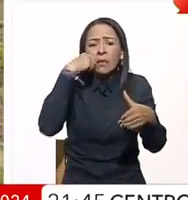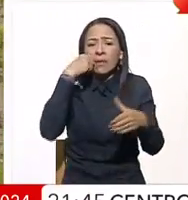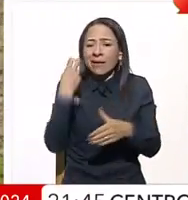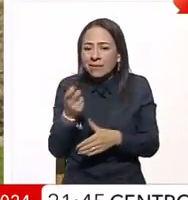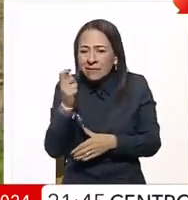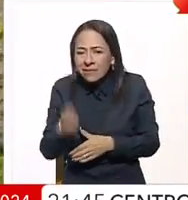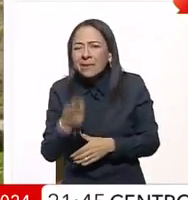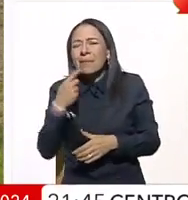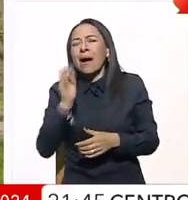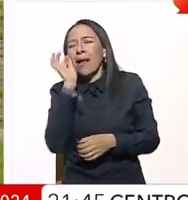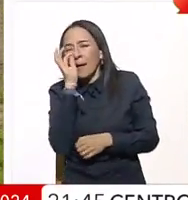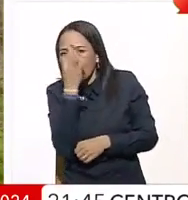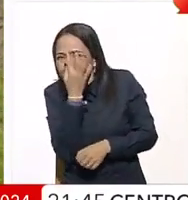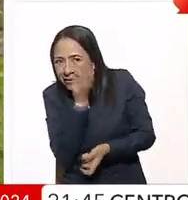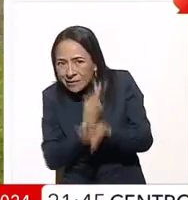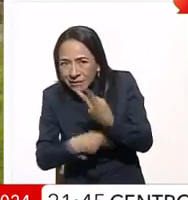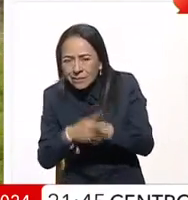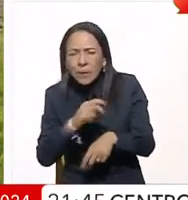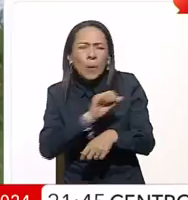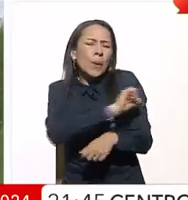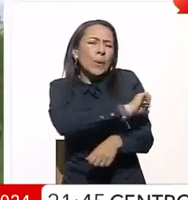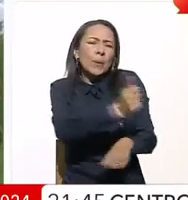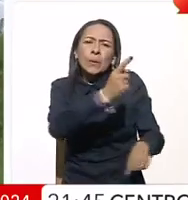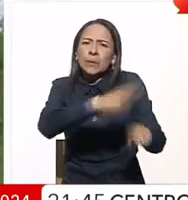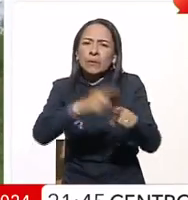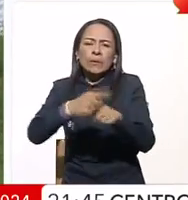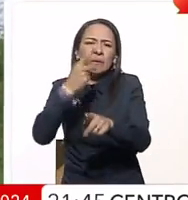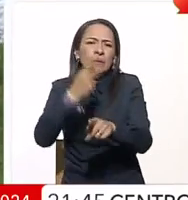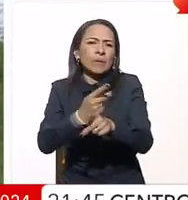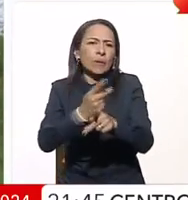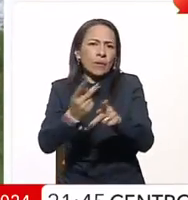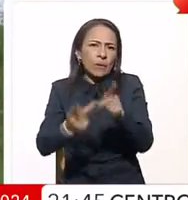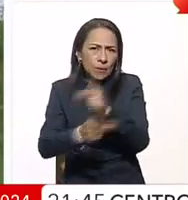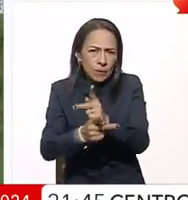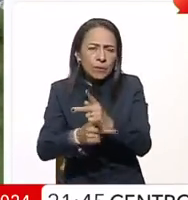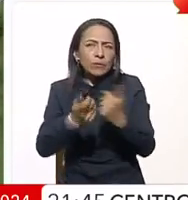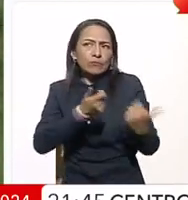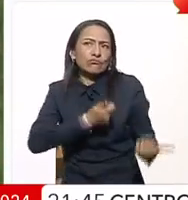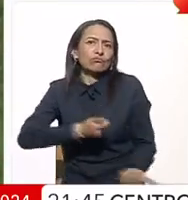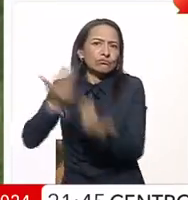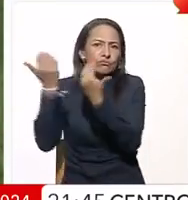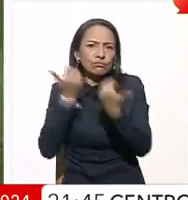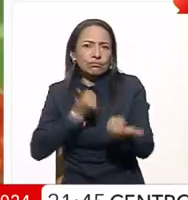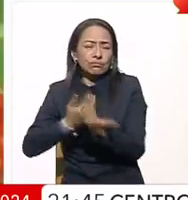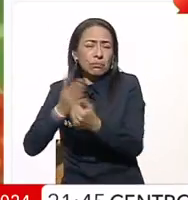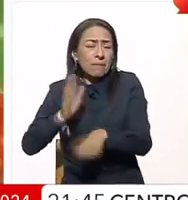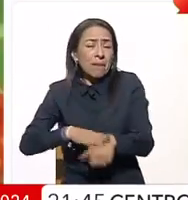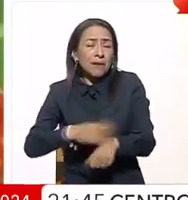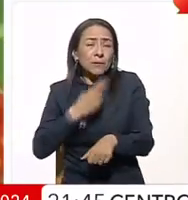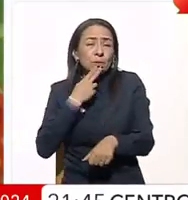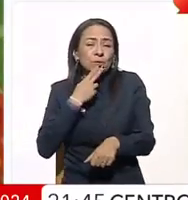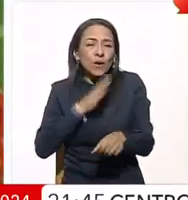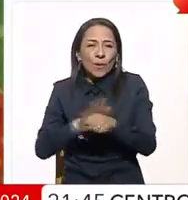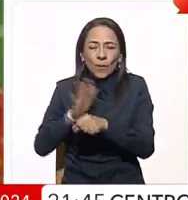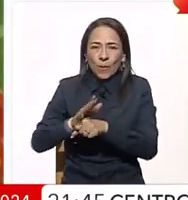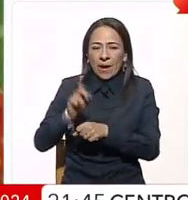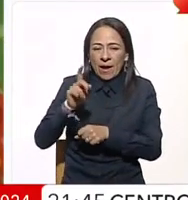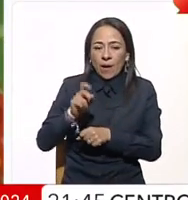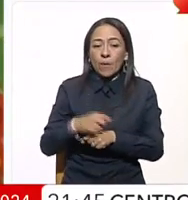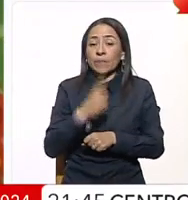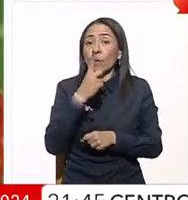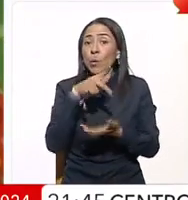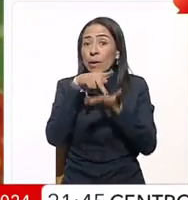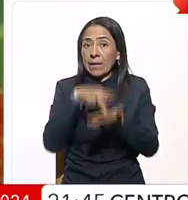plantas para las fresas y otros frutos de exportación, cuya principal materia prima es el agua. Para producir un kilogramo